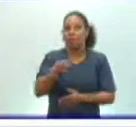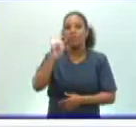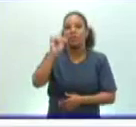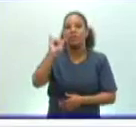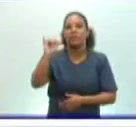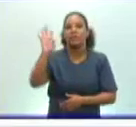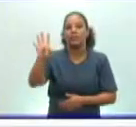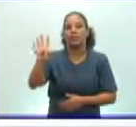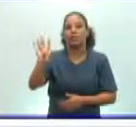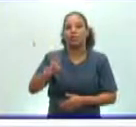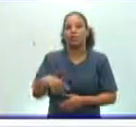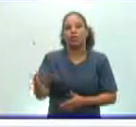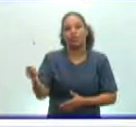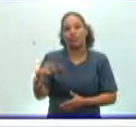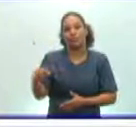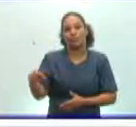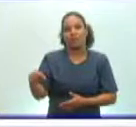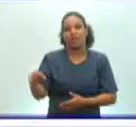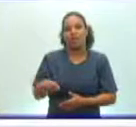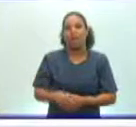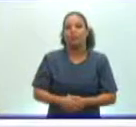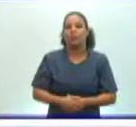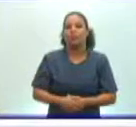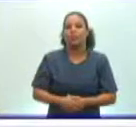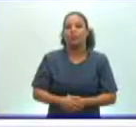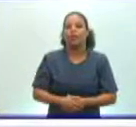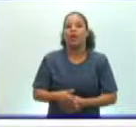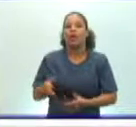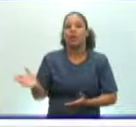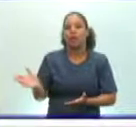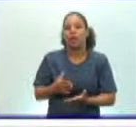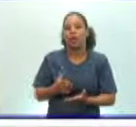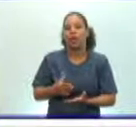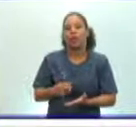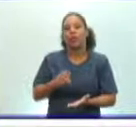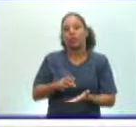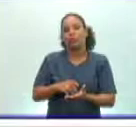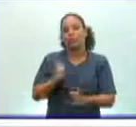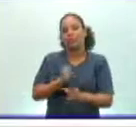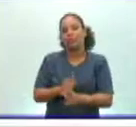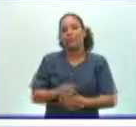64. Anota la proporción y la página donde aparece.